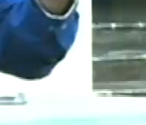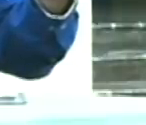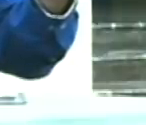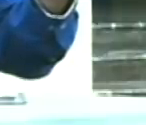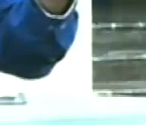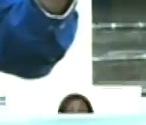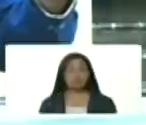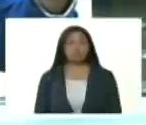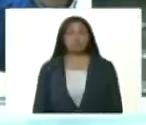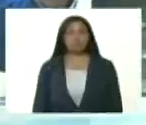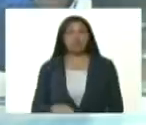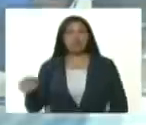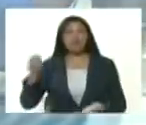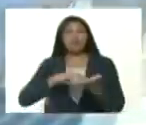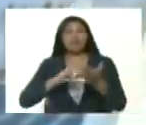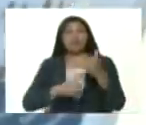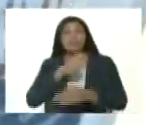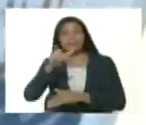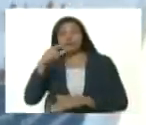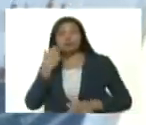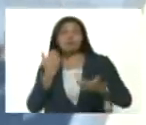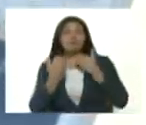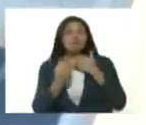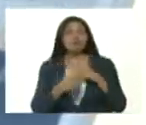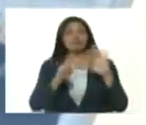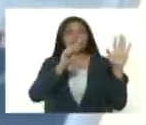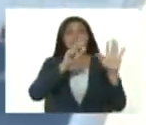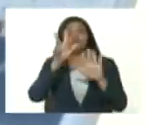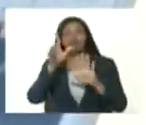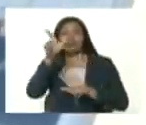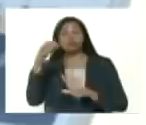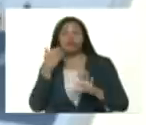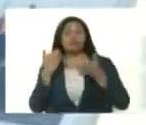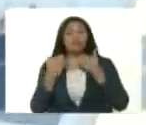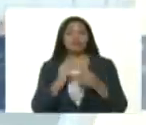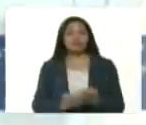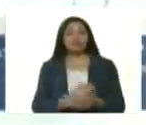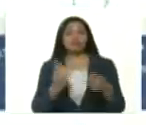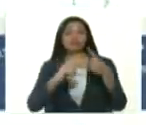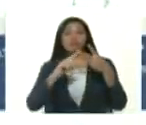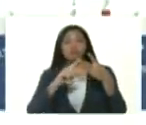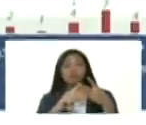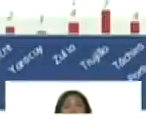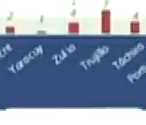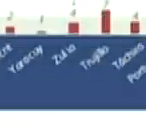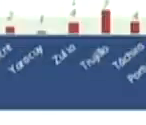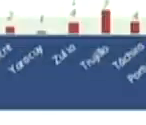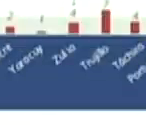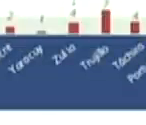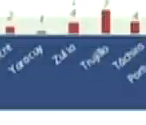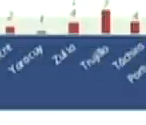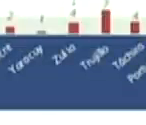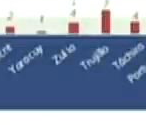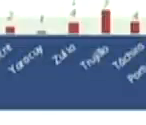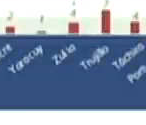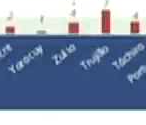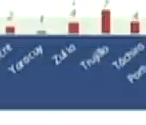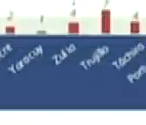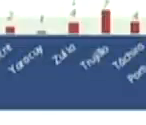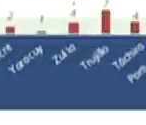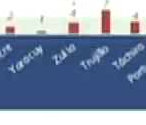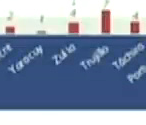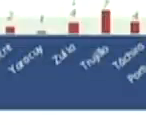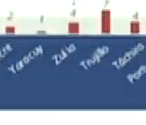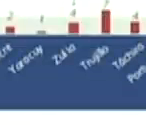Miranda sigue siendo el estado con más casos, 68 casos. En segundo lugar, Caracas. En tercer